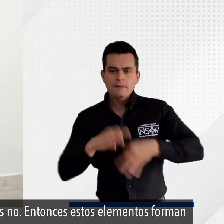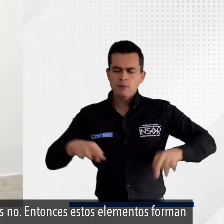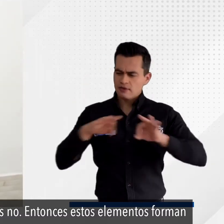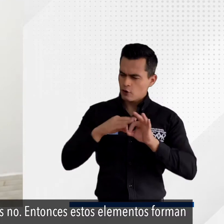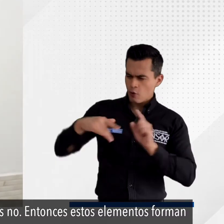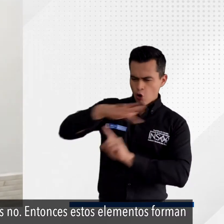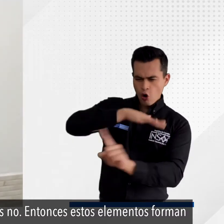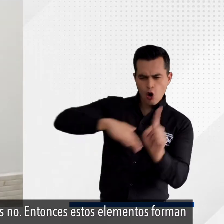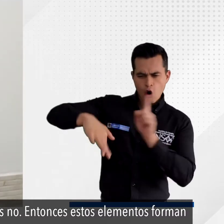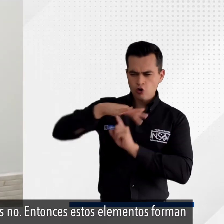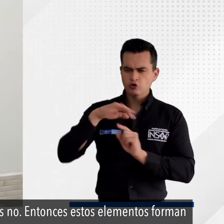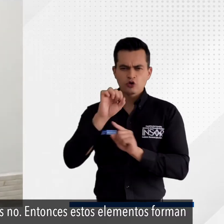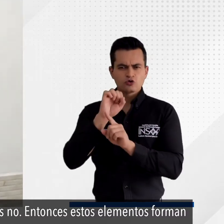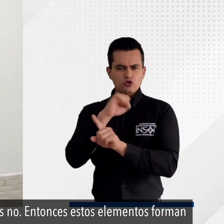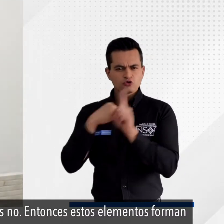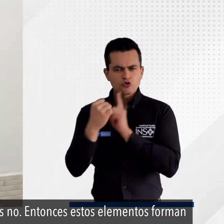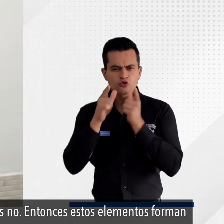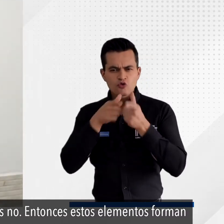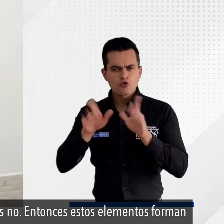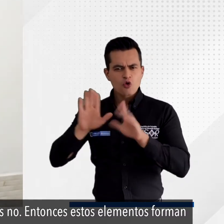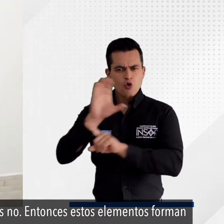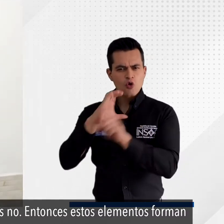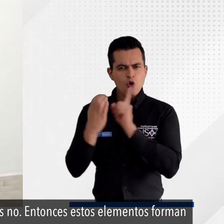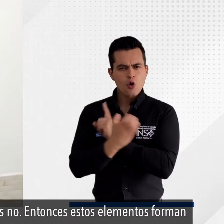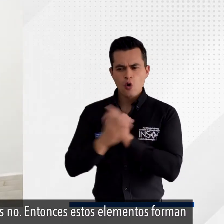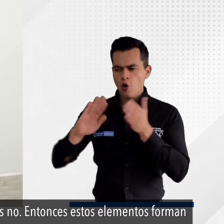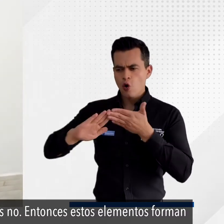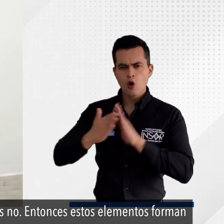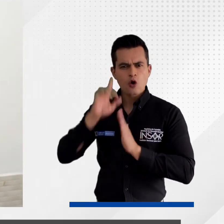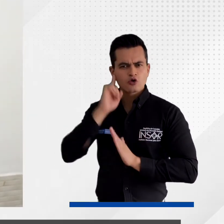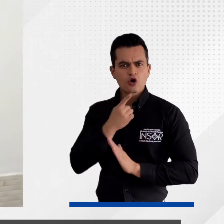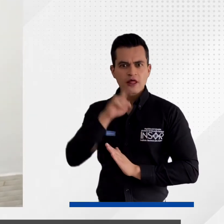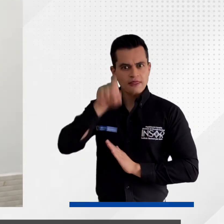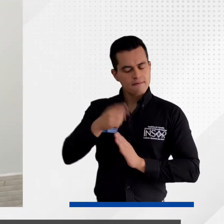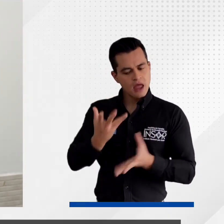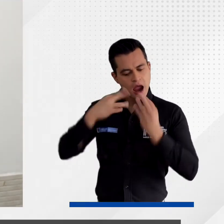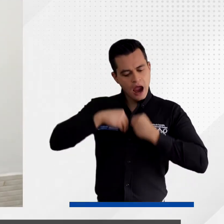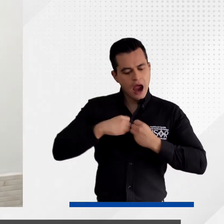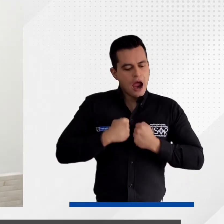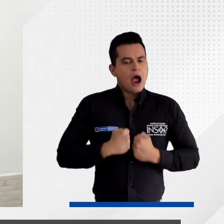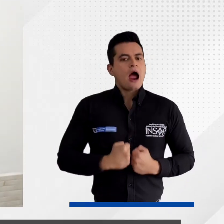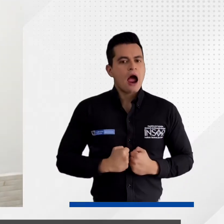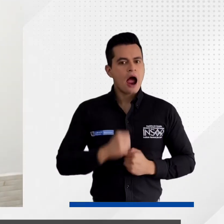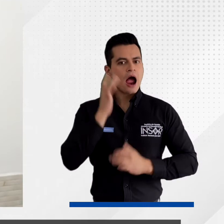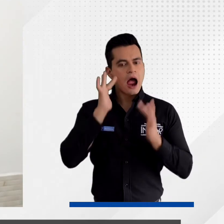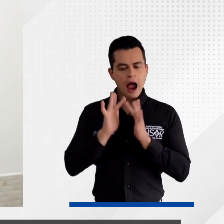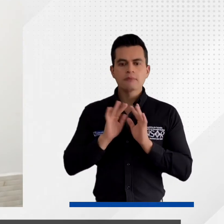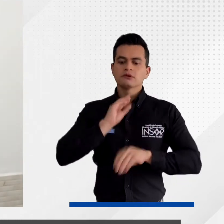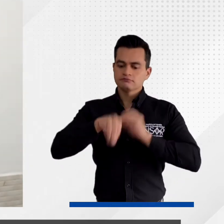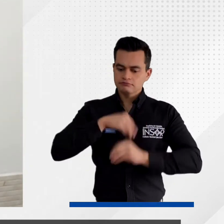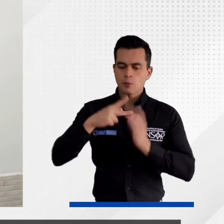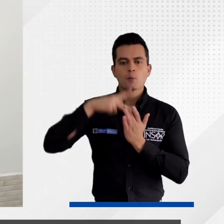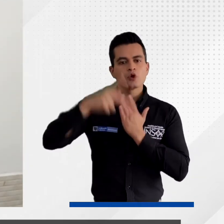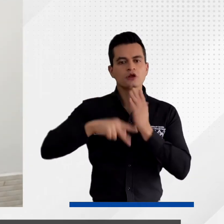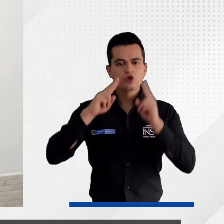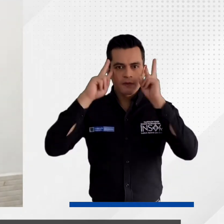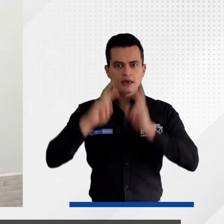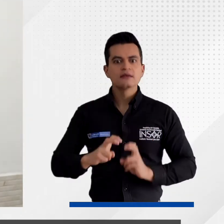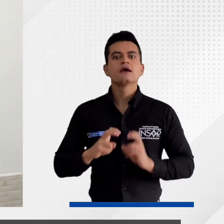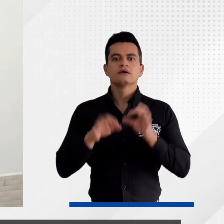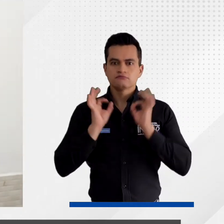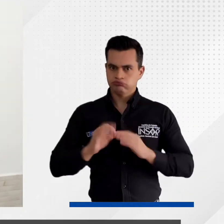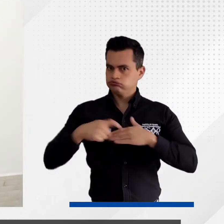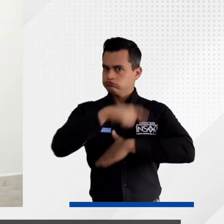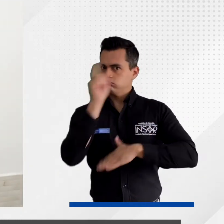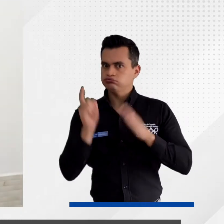este contexto sociolingüístico y cultural de la población sorda para el caso de hacer proyectos de investigación que sean integrales